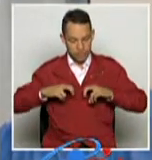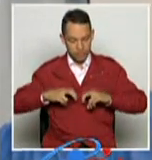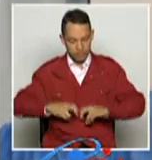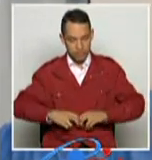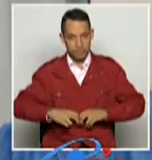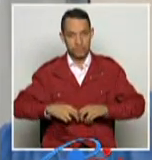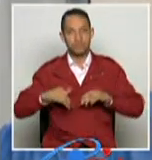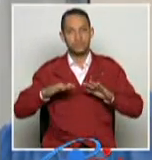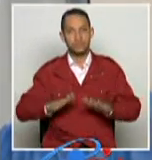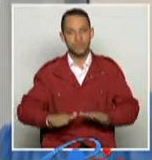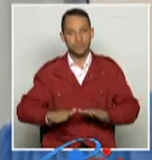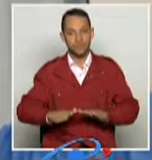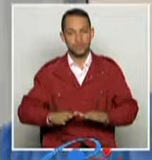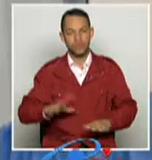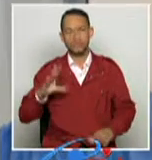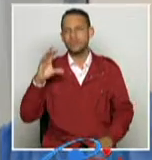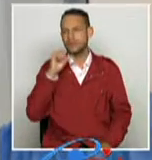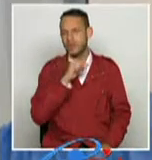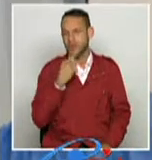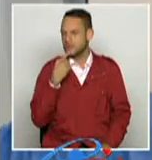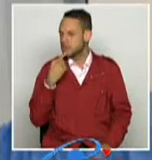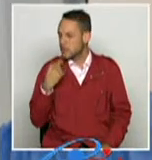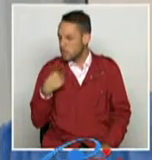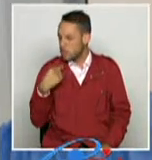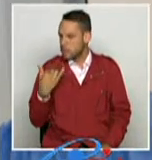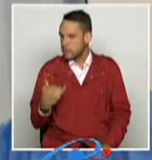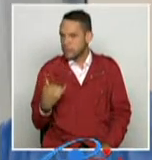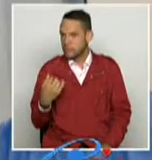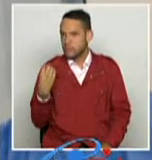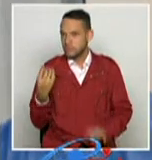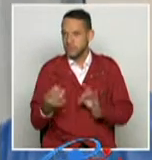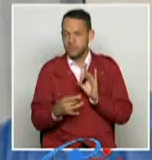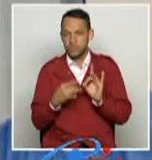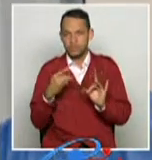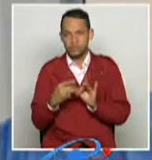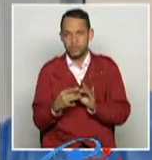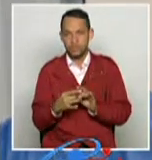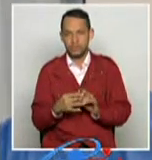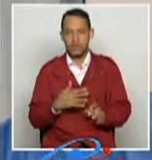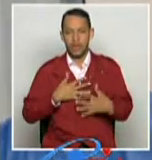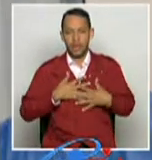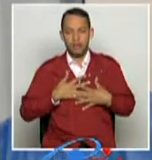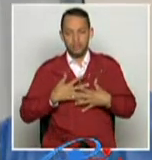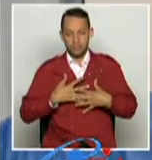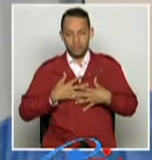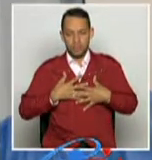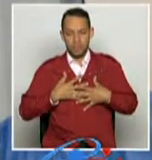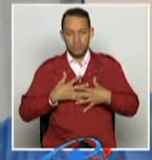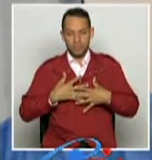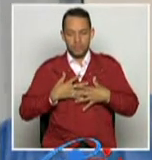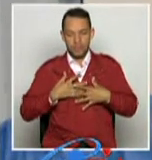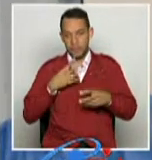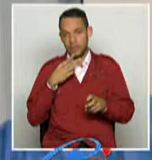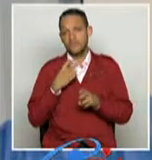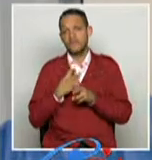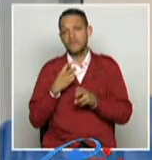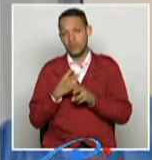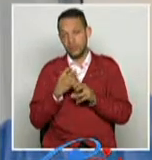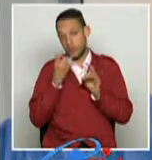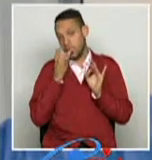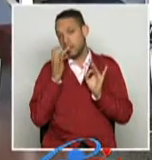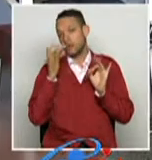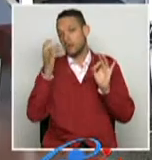el neumólogo me encontró que esta enfermedad me ha tocado el pulmón y estoy en tratamiento.